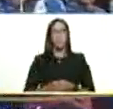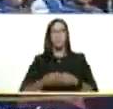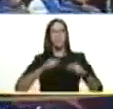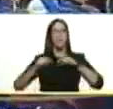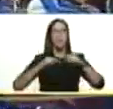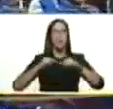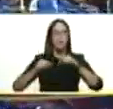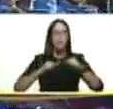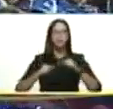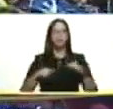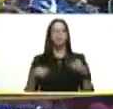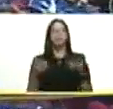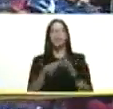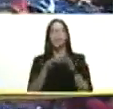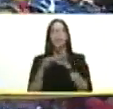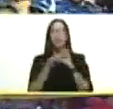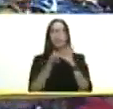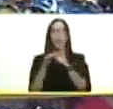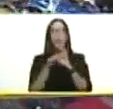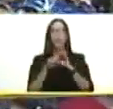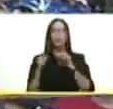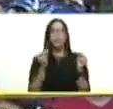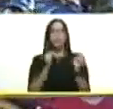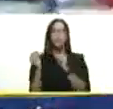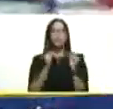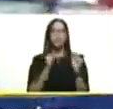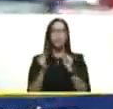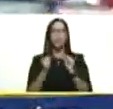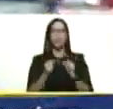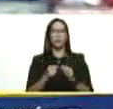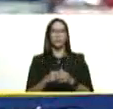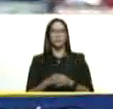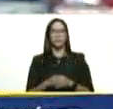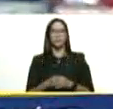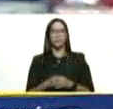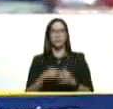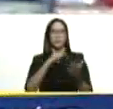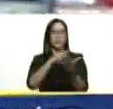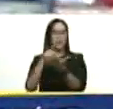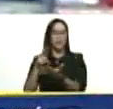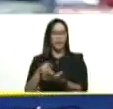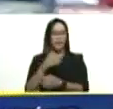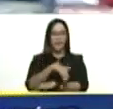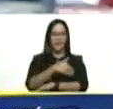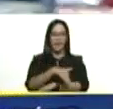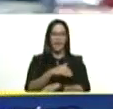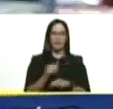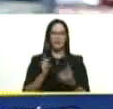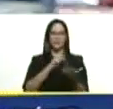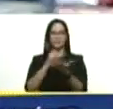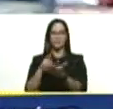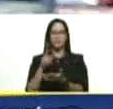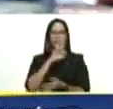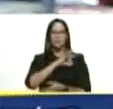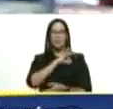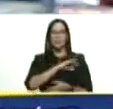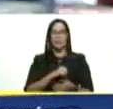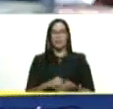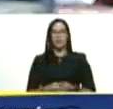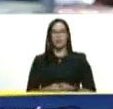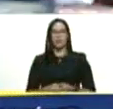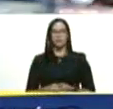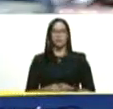coordinación, reuniones, discusiones, despliegue en la calle, despliegue social